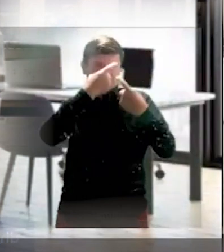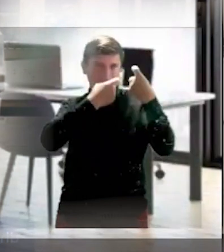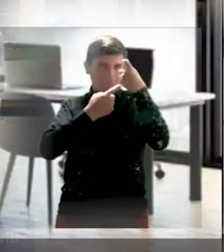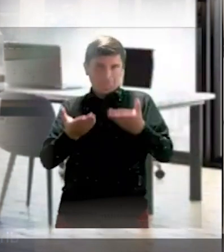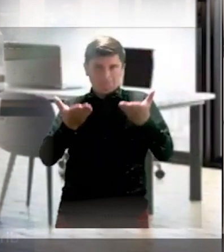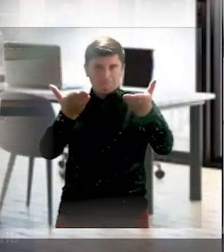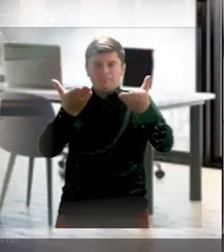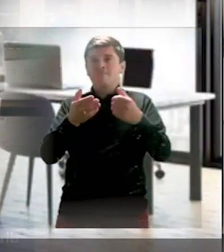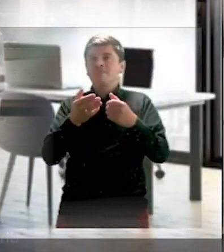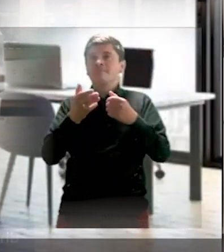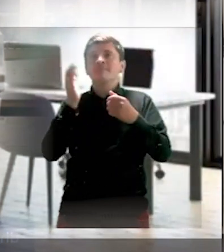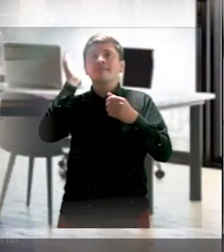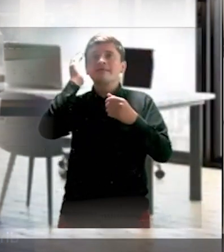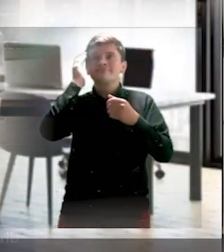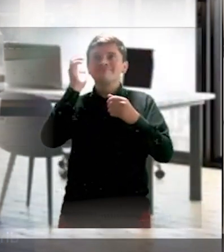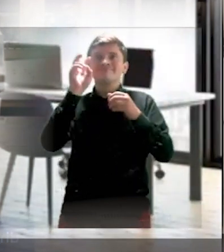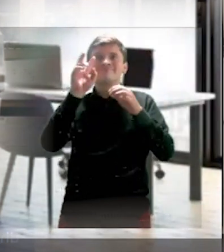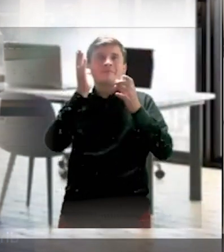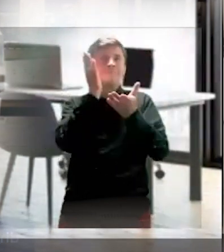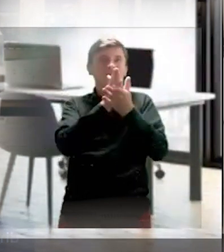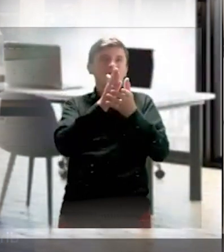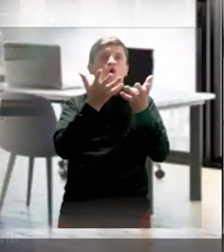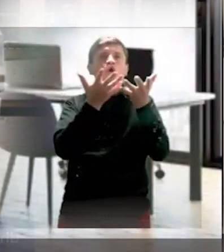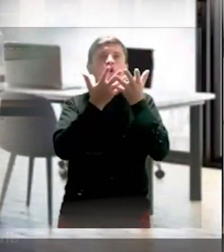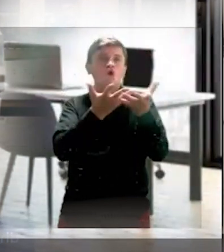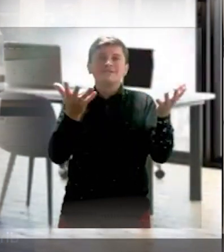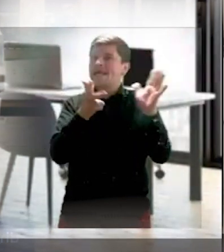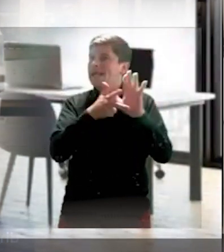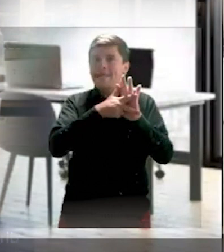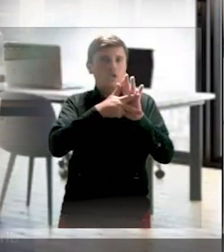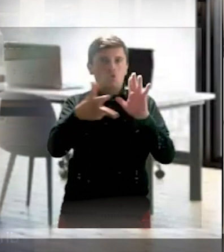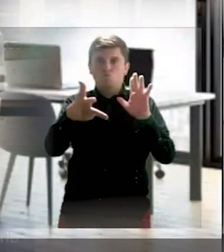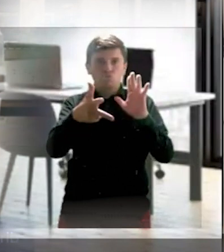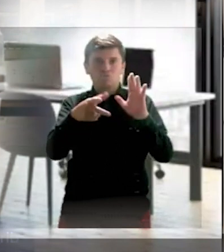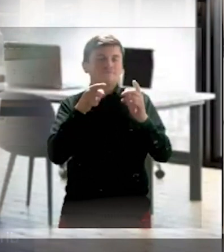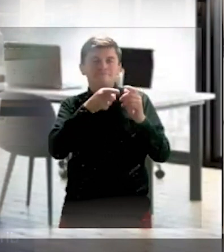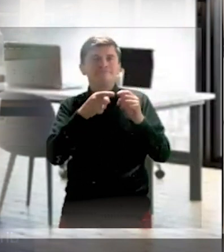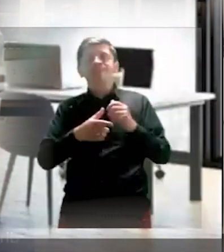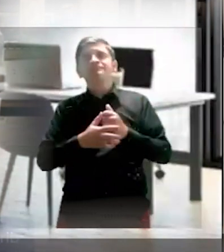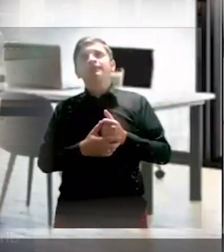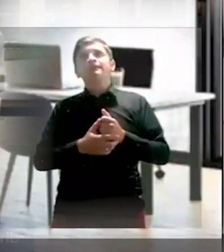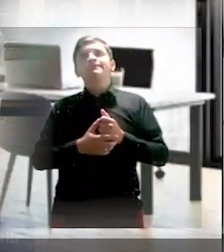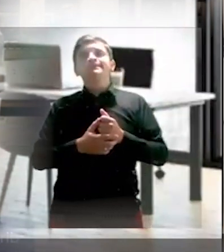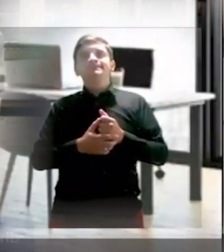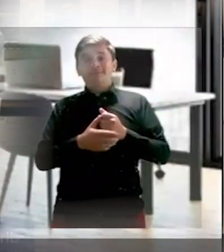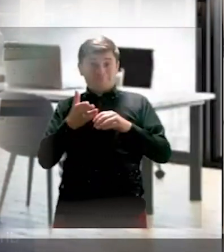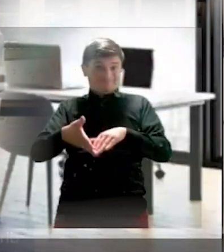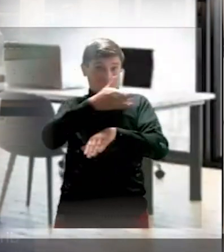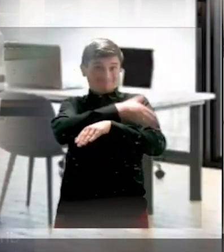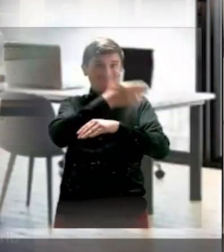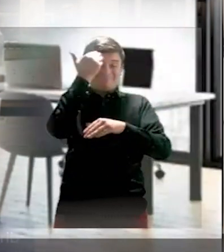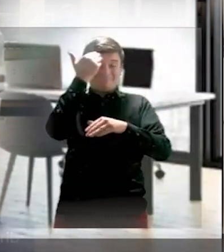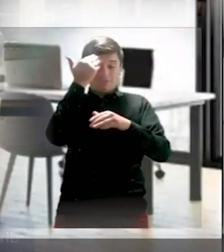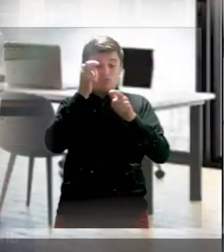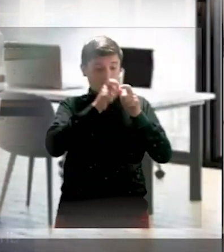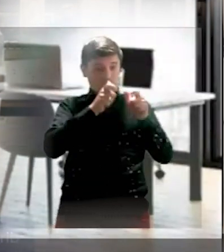con los estados de cosas inconstitucionales. Y es el siguiente, y es que por lo general, previo a que la Corte tome